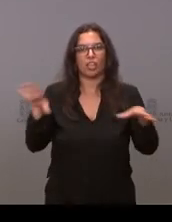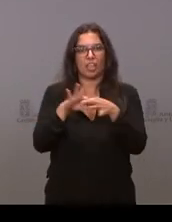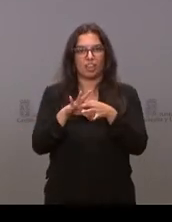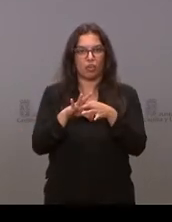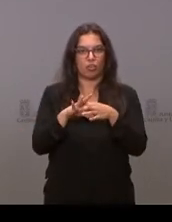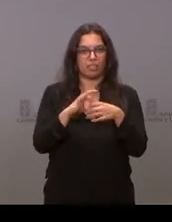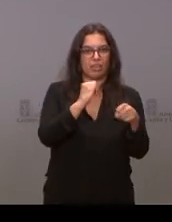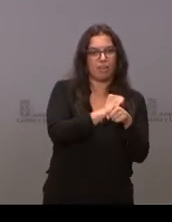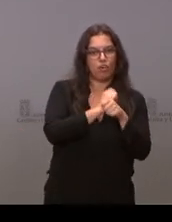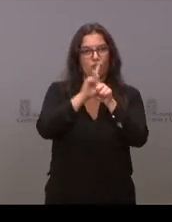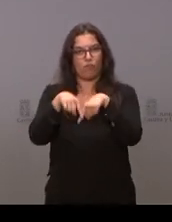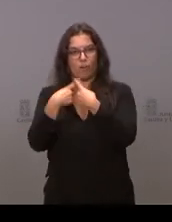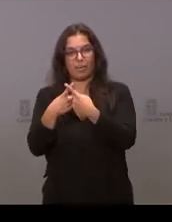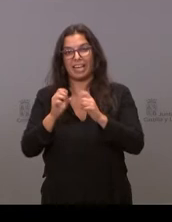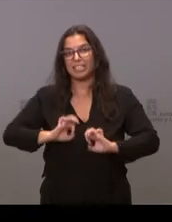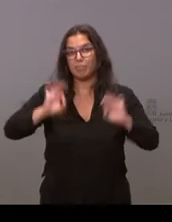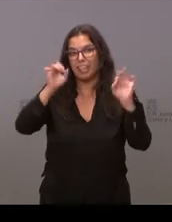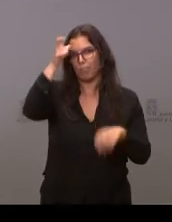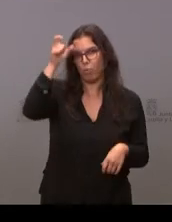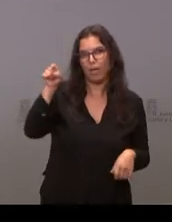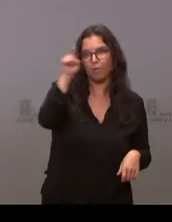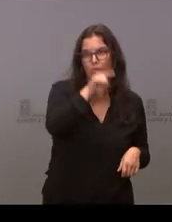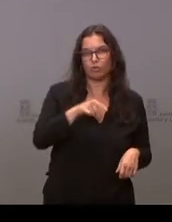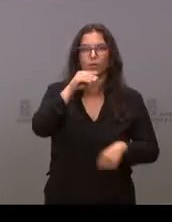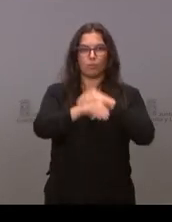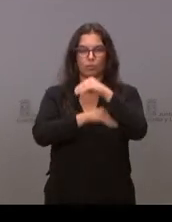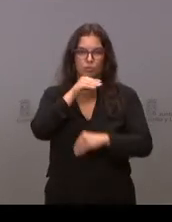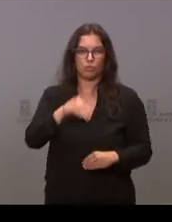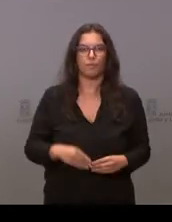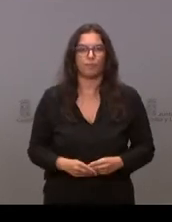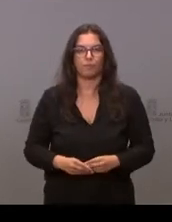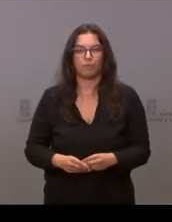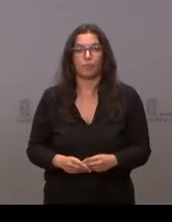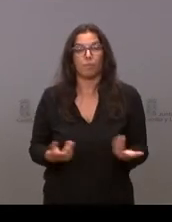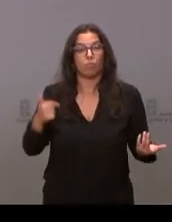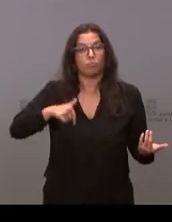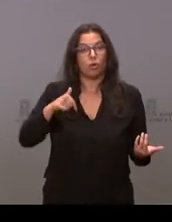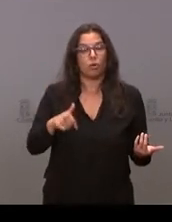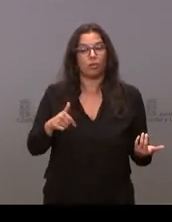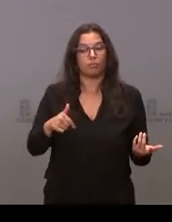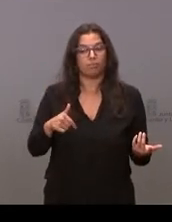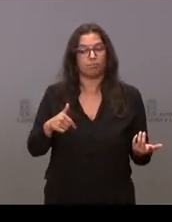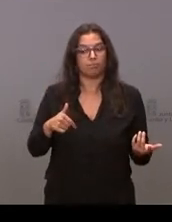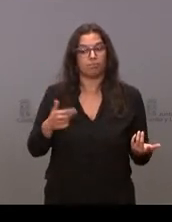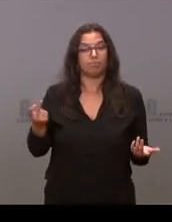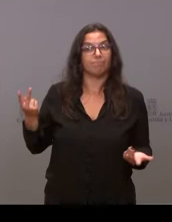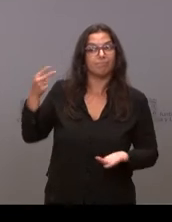familias, muy especialmente en el mundo rural. Pero hoy venimos aquí para